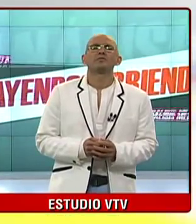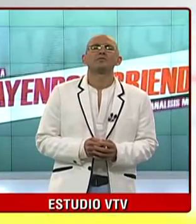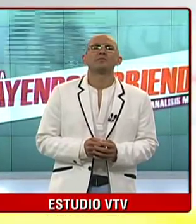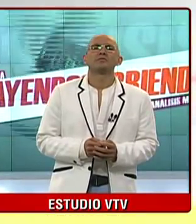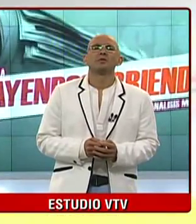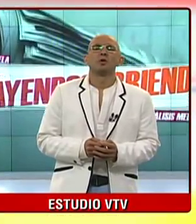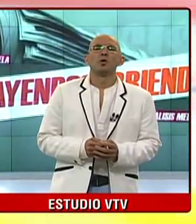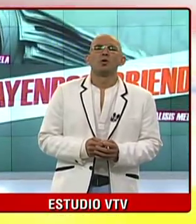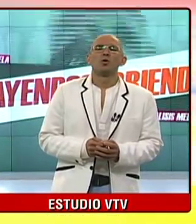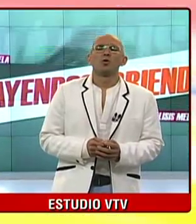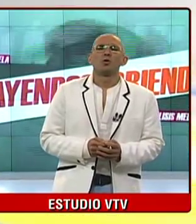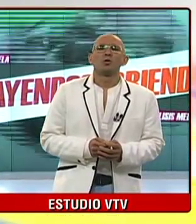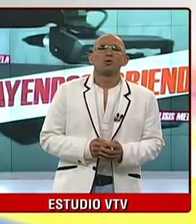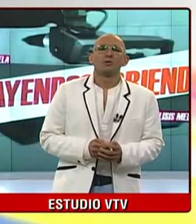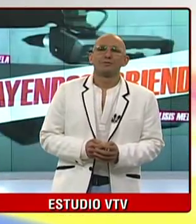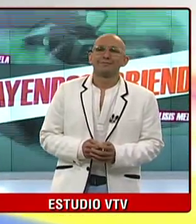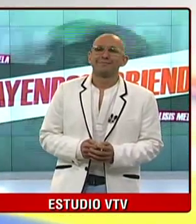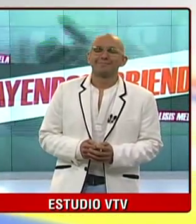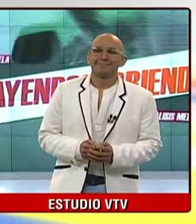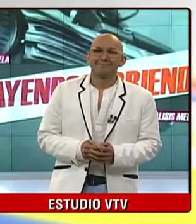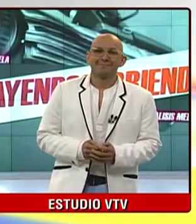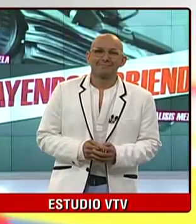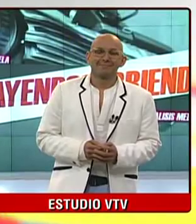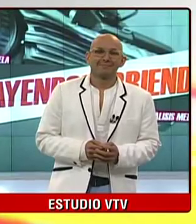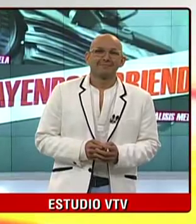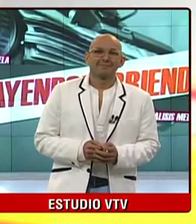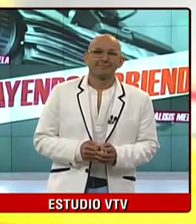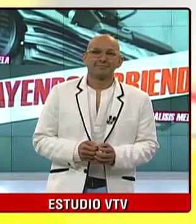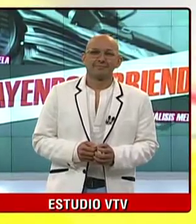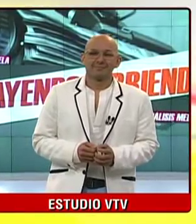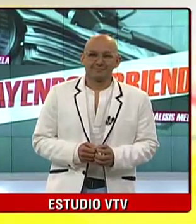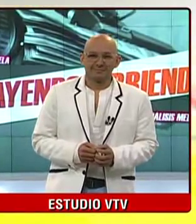Pérez Pirela. Un aplauso para este muchacho.